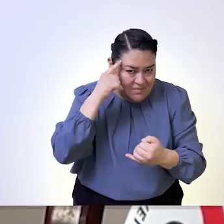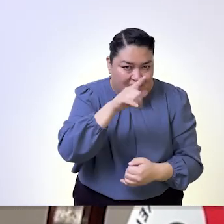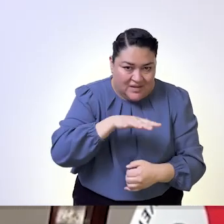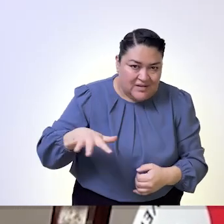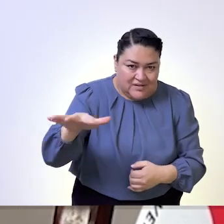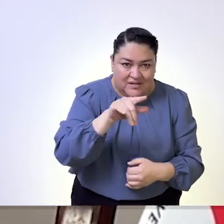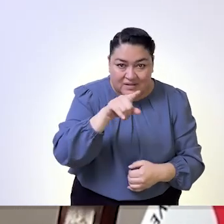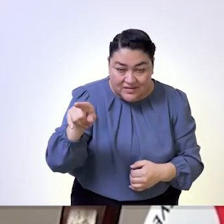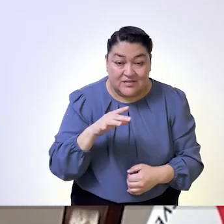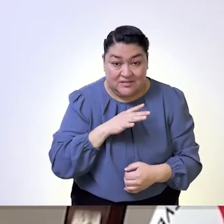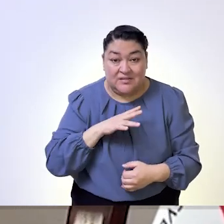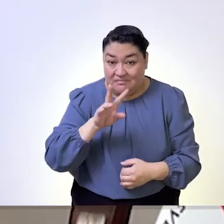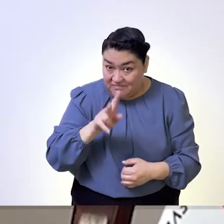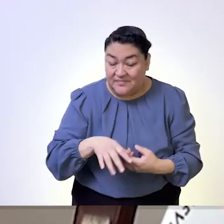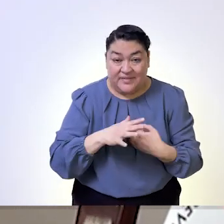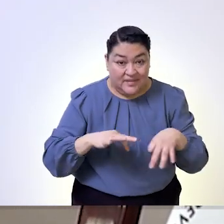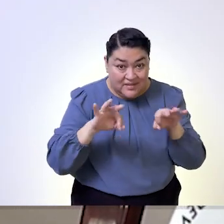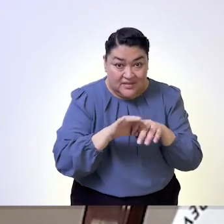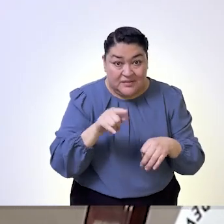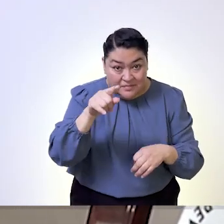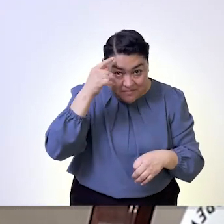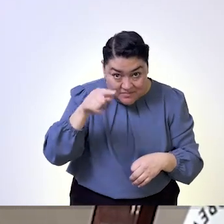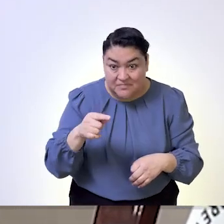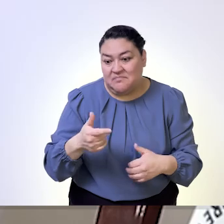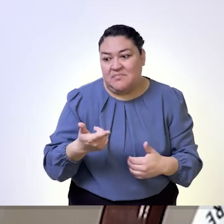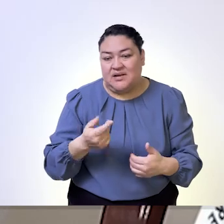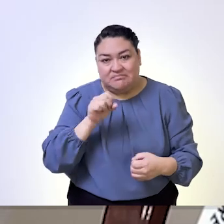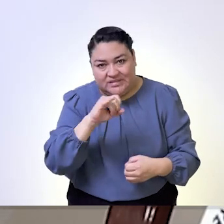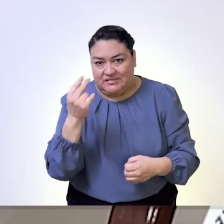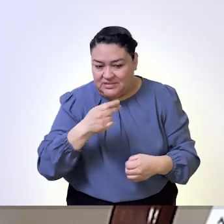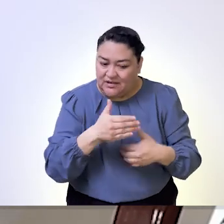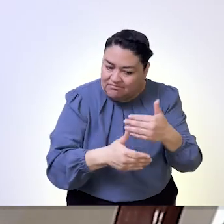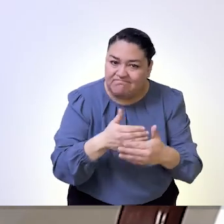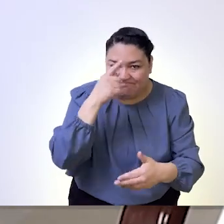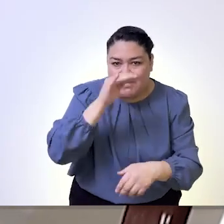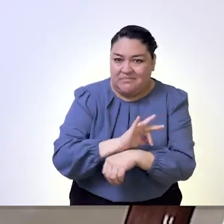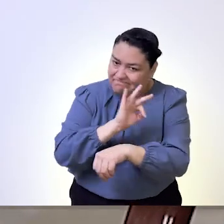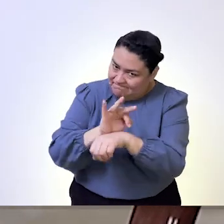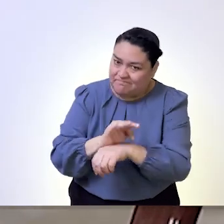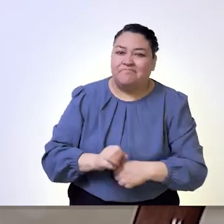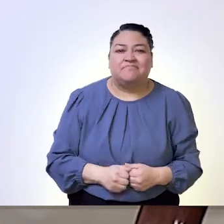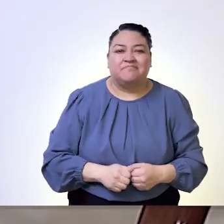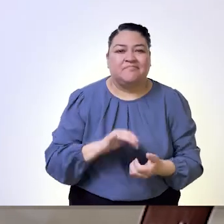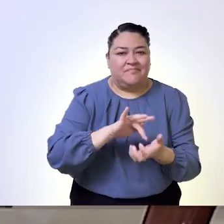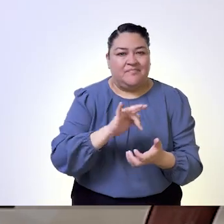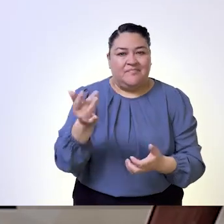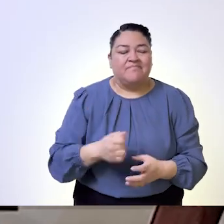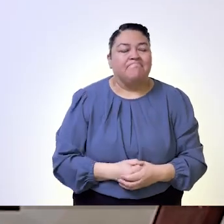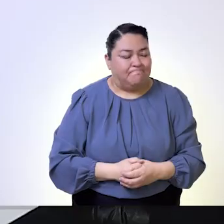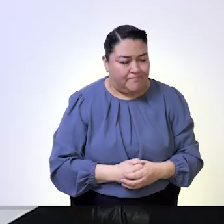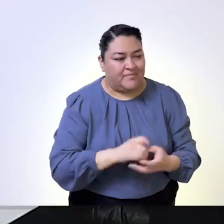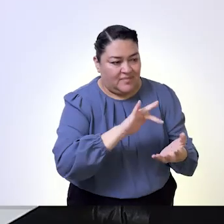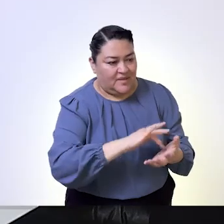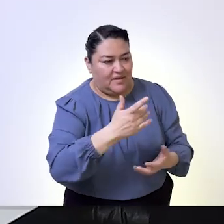también por la reflexión de si es un tema que valdría o no la pena que fuera una legislación general. Muchas